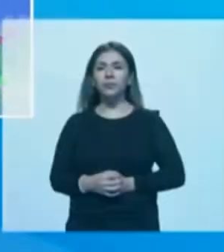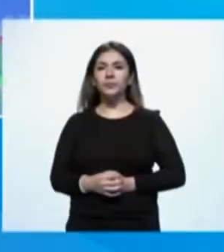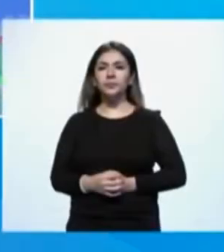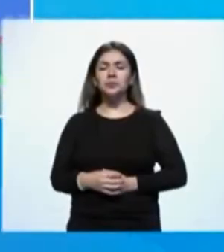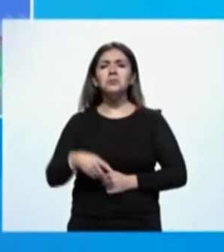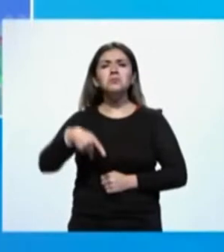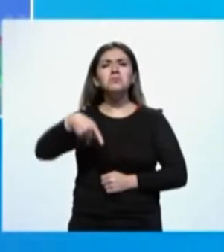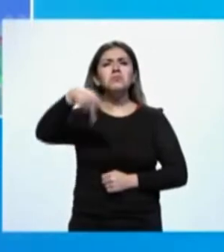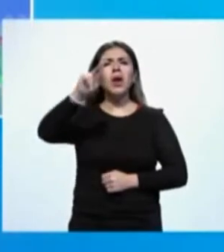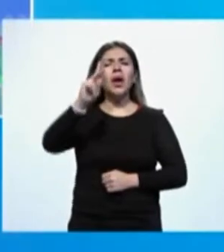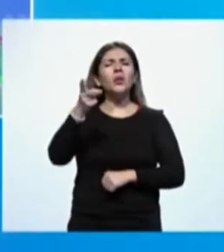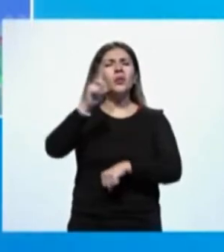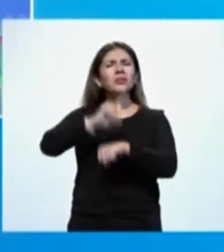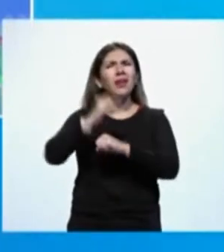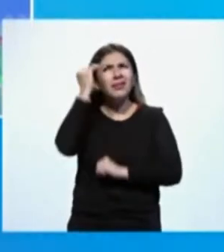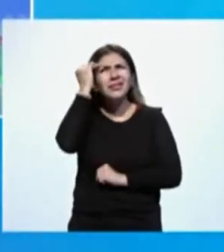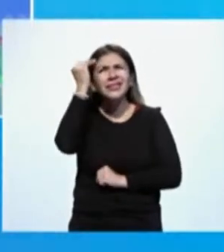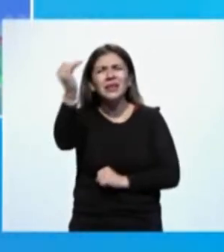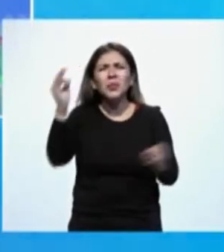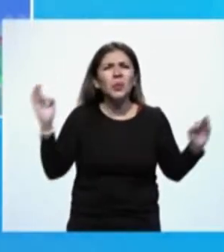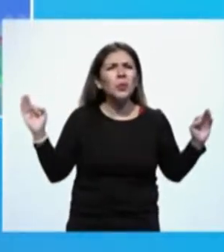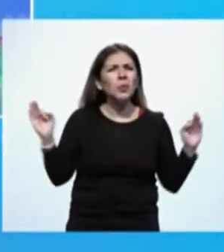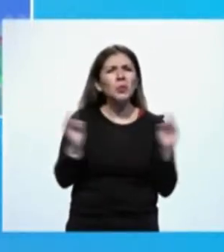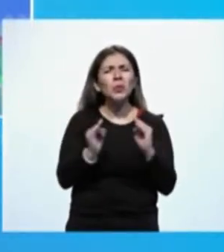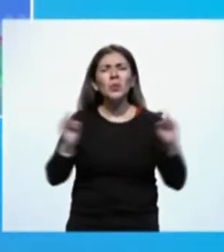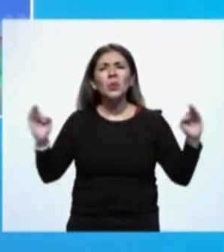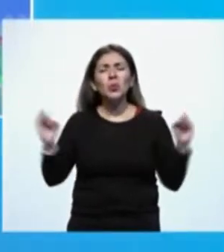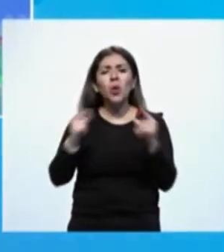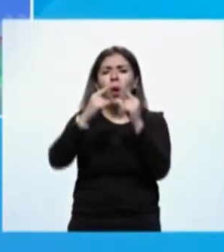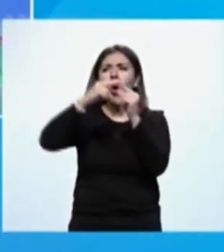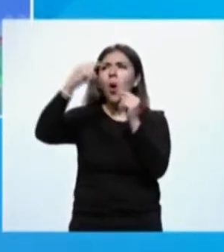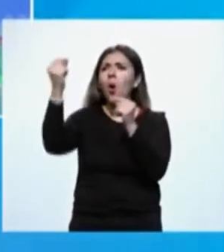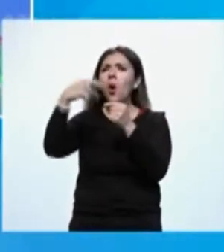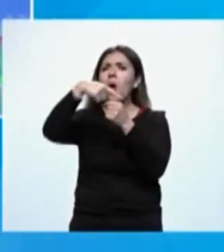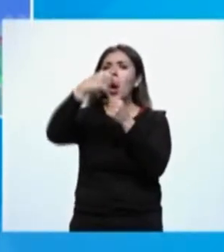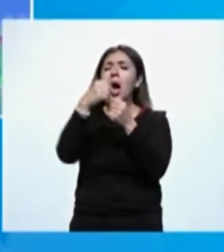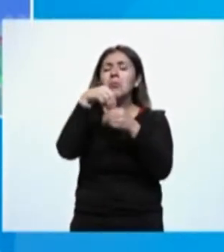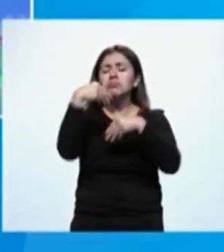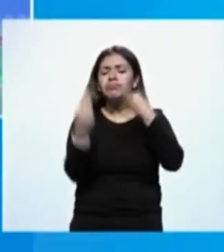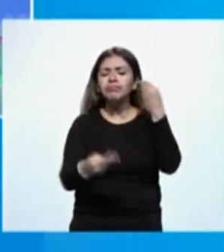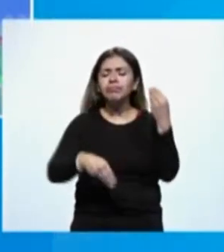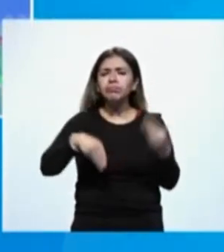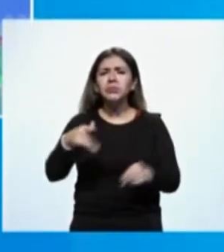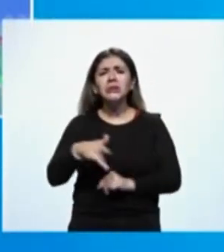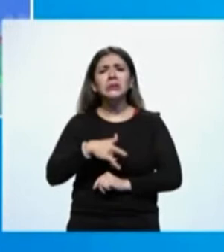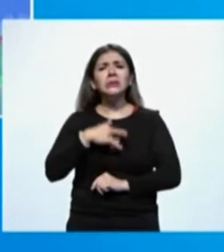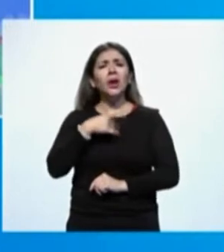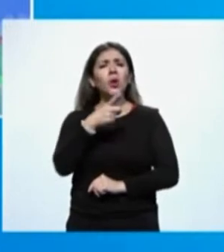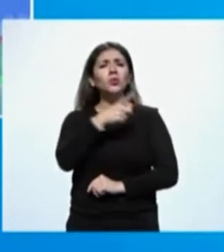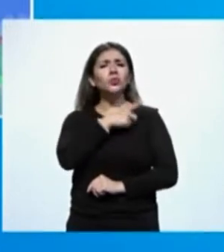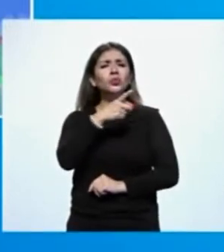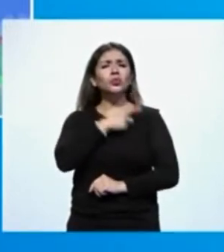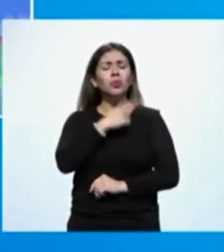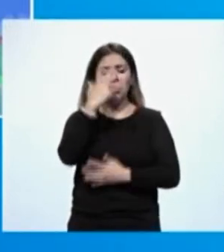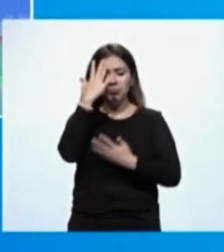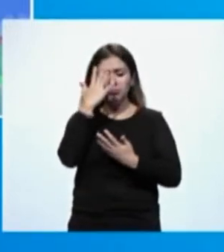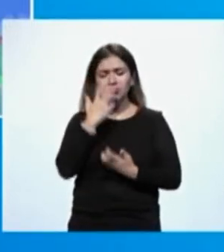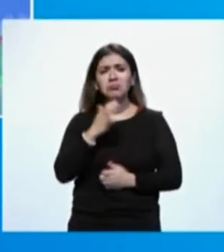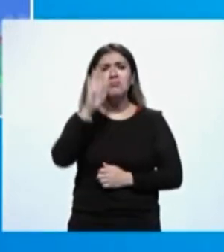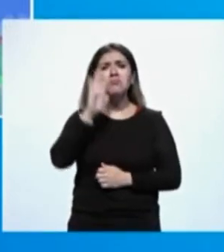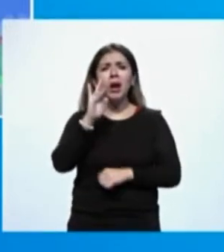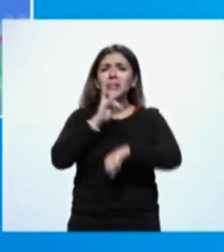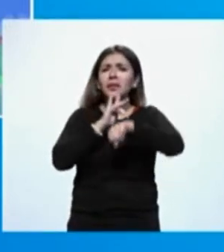Pero un invierno muy frío dejó vacía su copa. Se sintió solo y triste, como si no tuviera